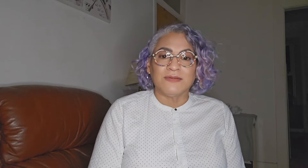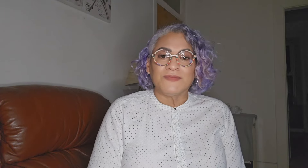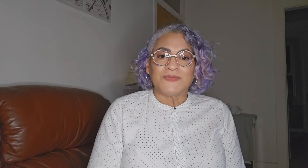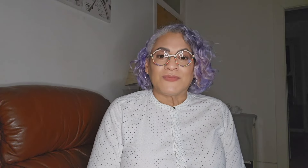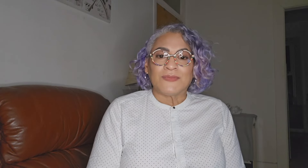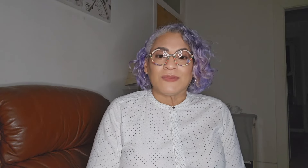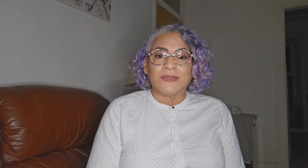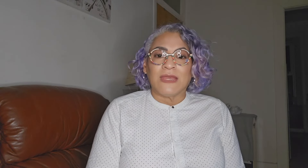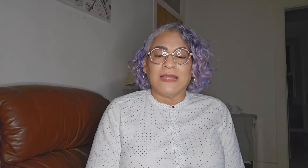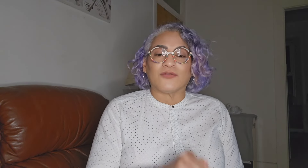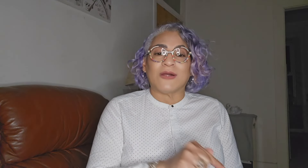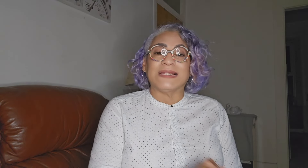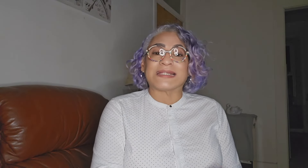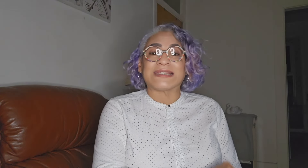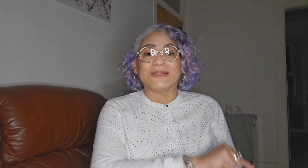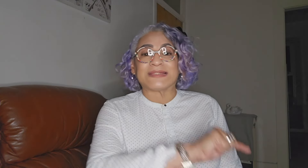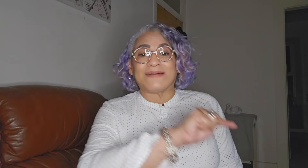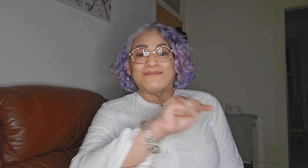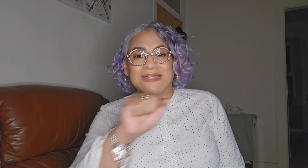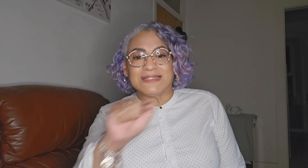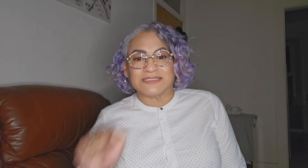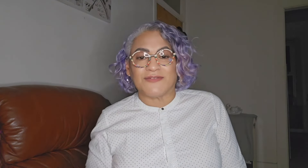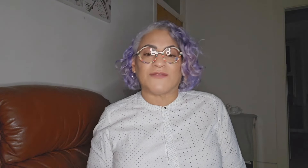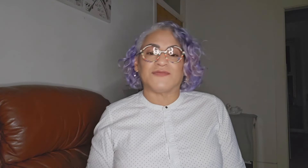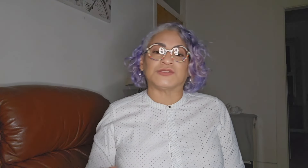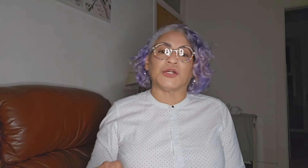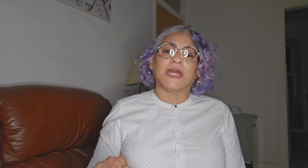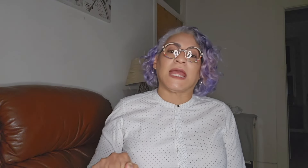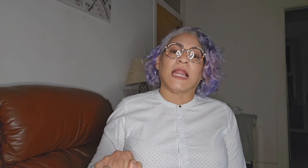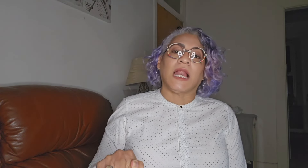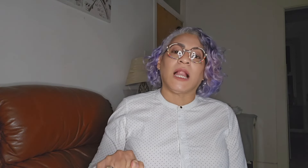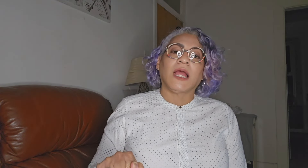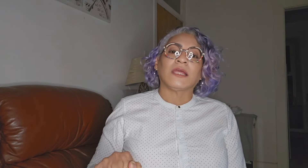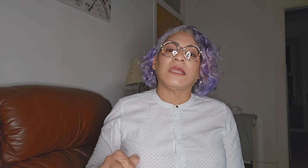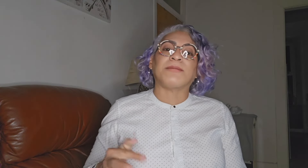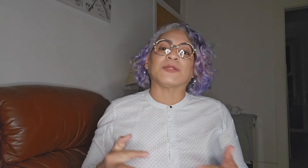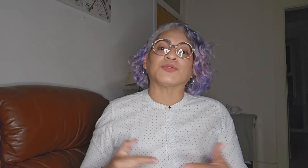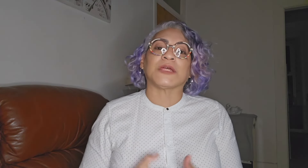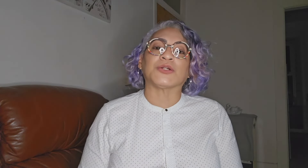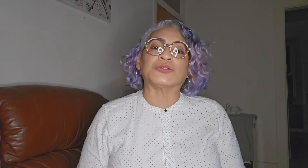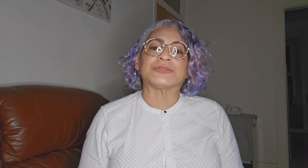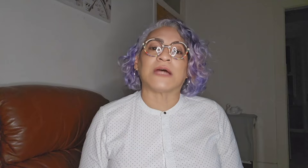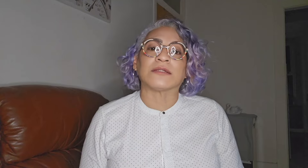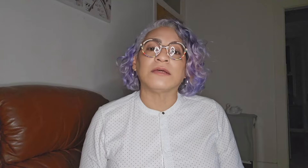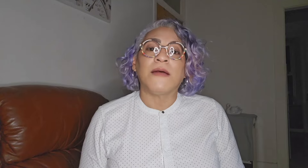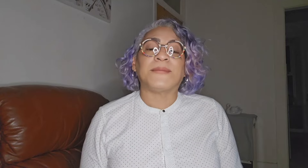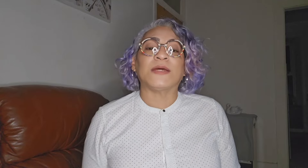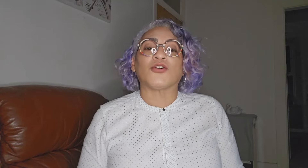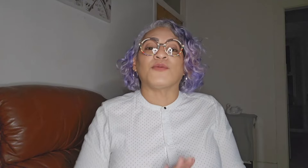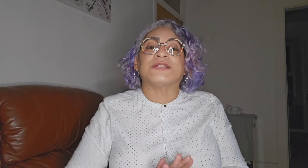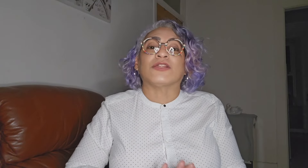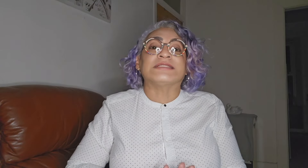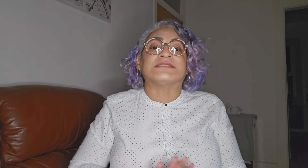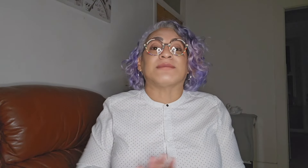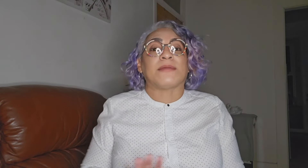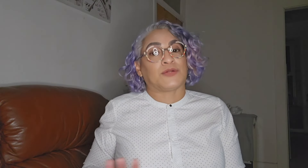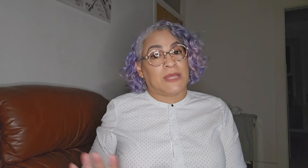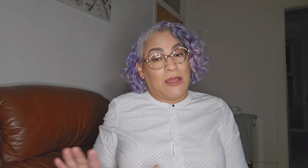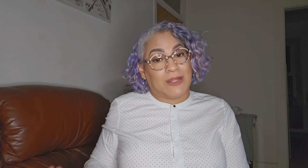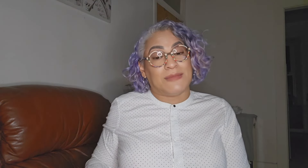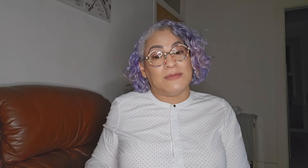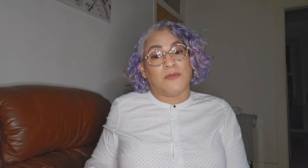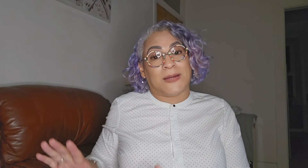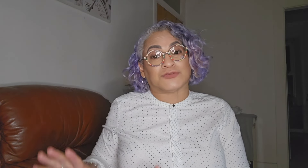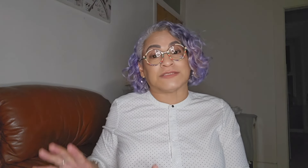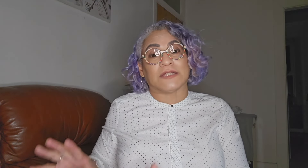régimen, el cual el régimen también se benefició de él, y para ustedes contar. Pero como ya no le sirve,